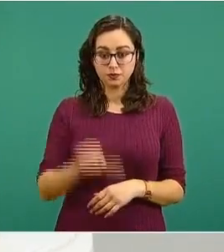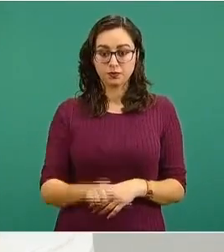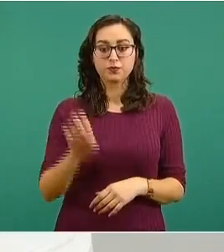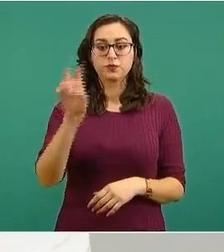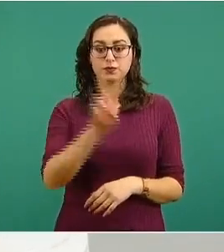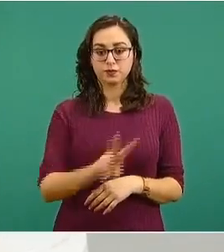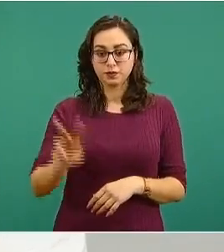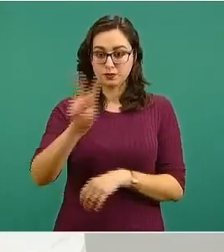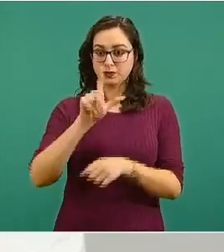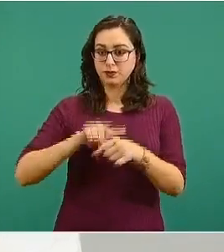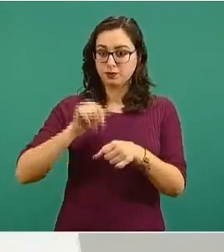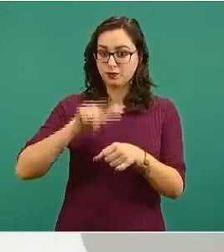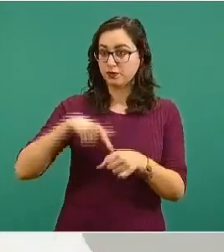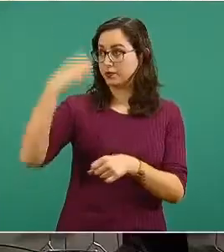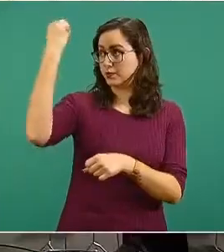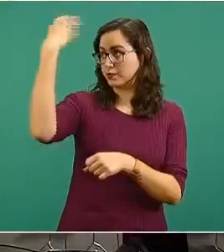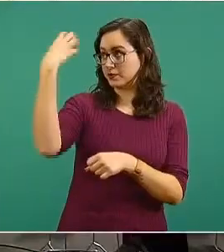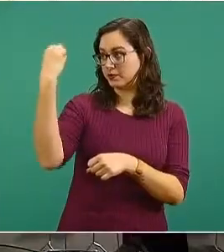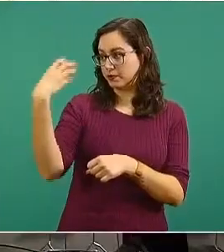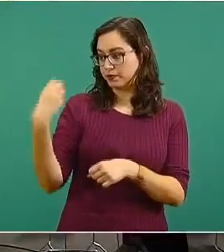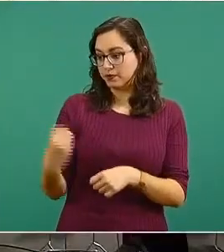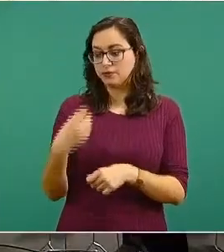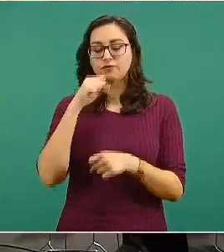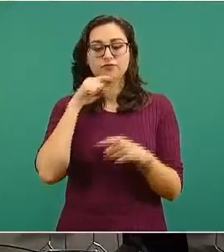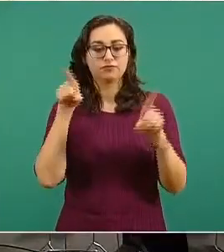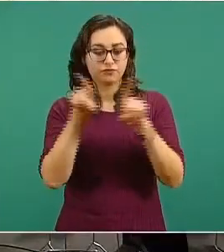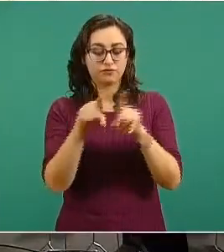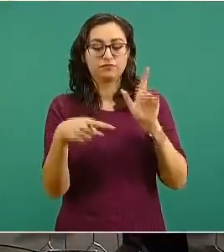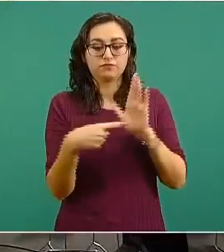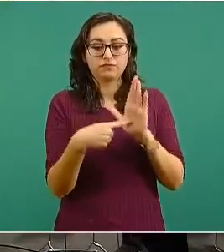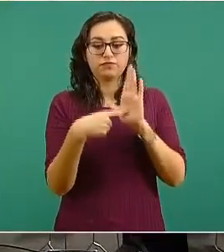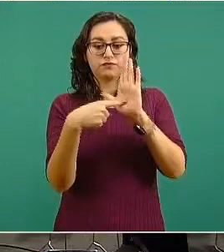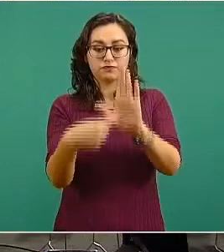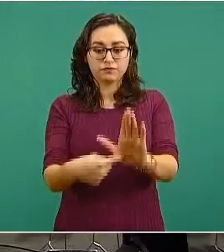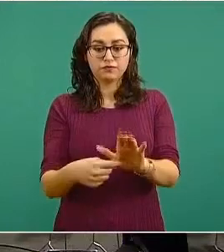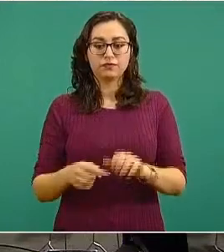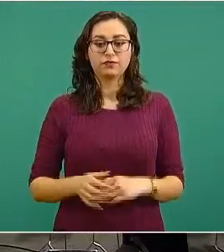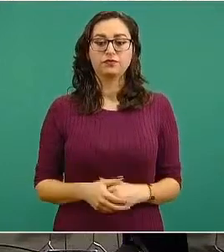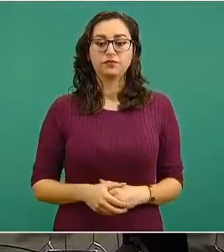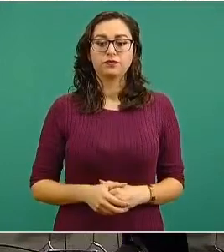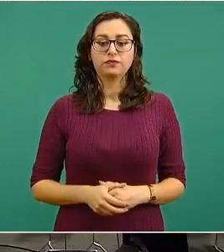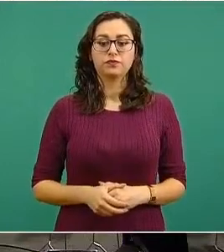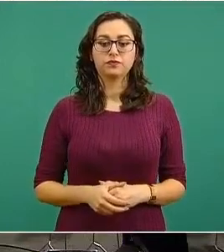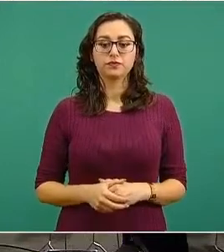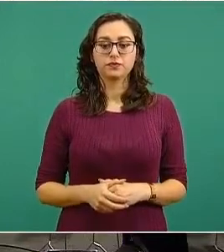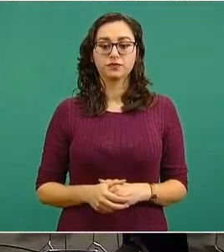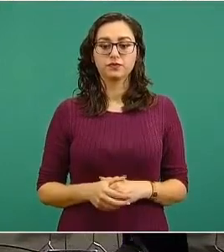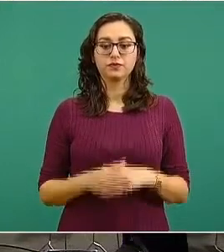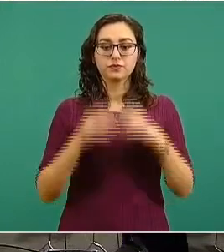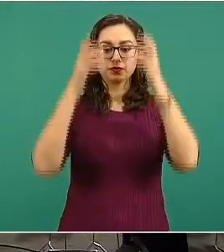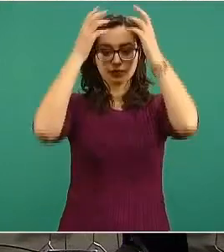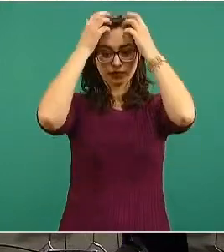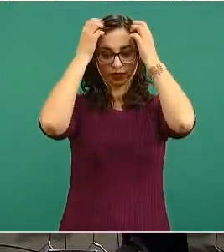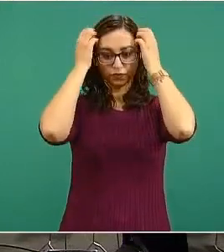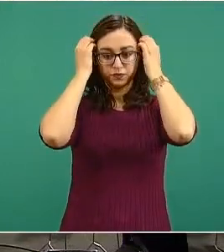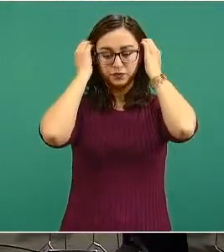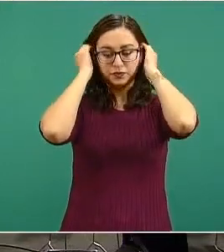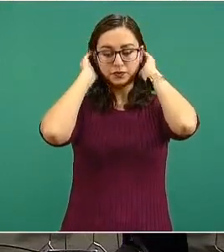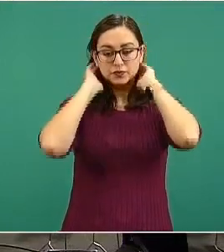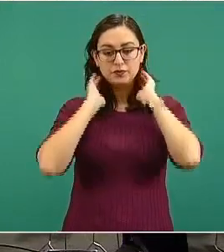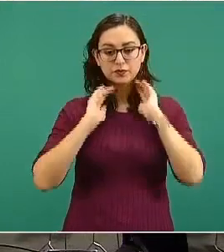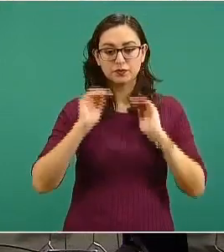también y también lo presentaremos. Voy a empezar la